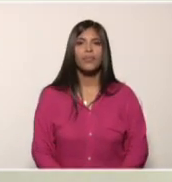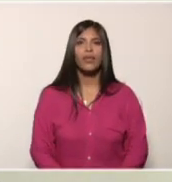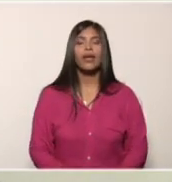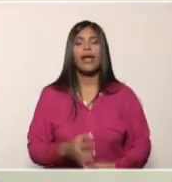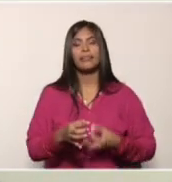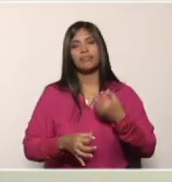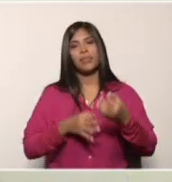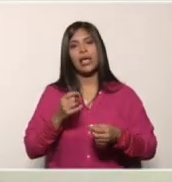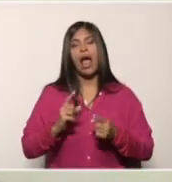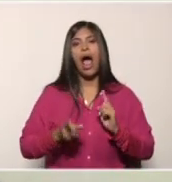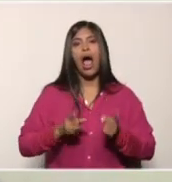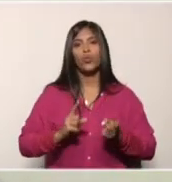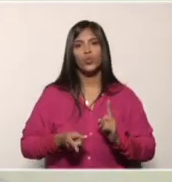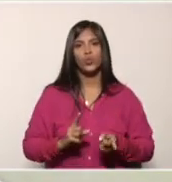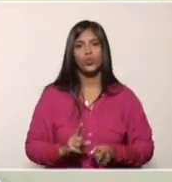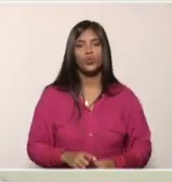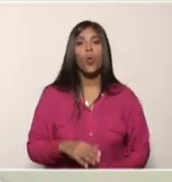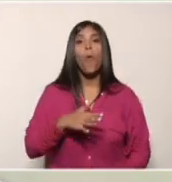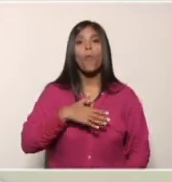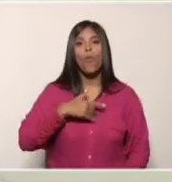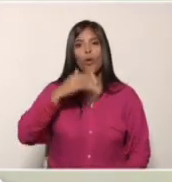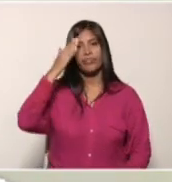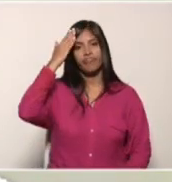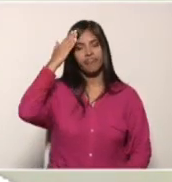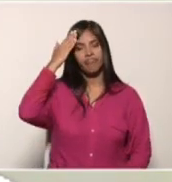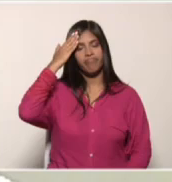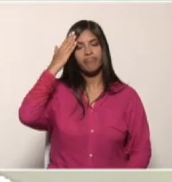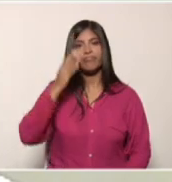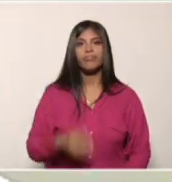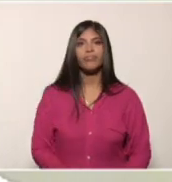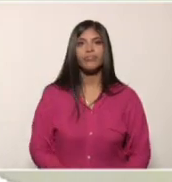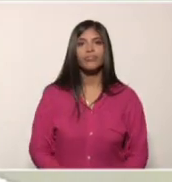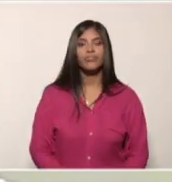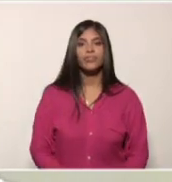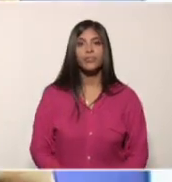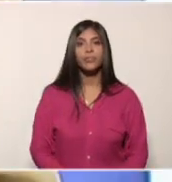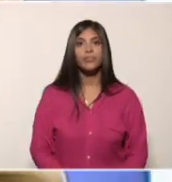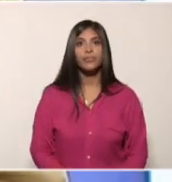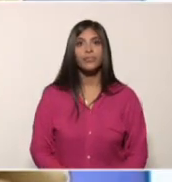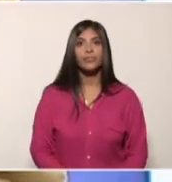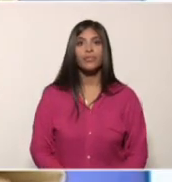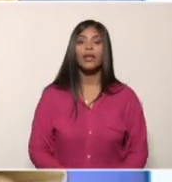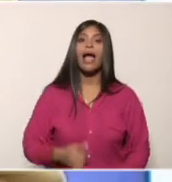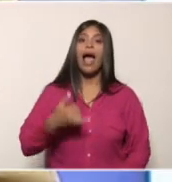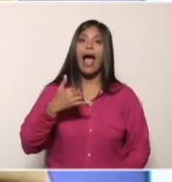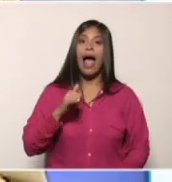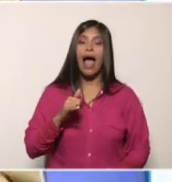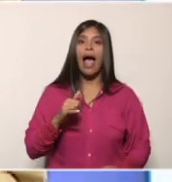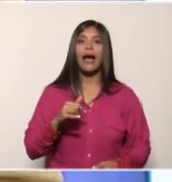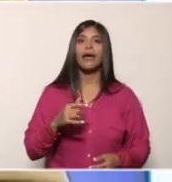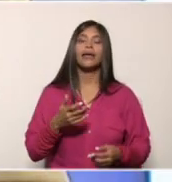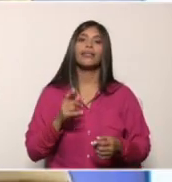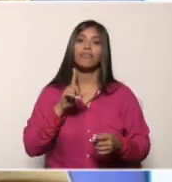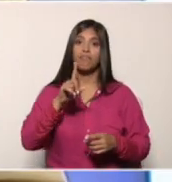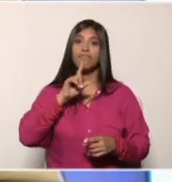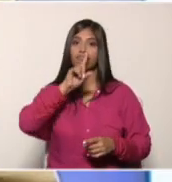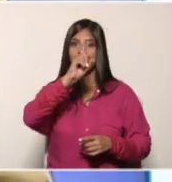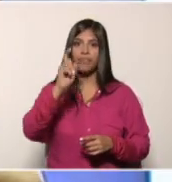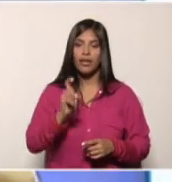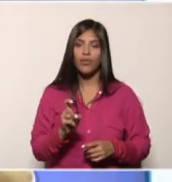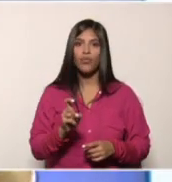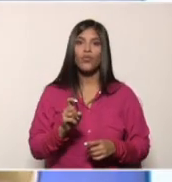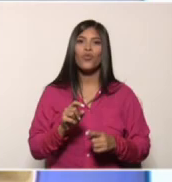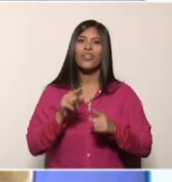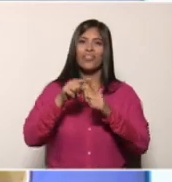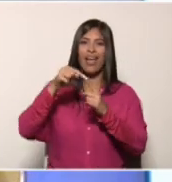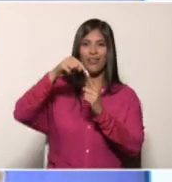estos para que los tengan presentes. Hay otros signos de puntuación como los signos de admiración, el signo de interrogación,